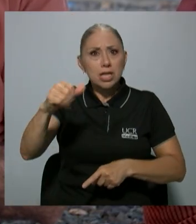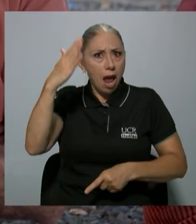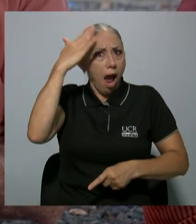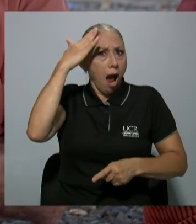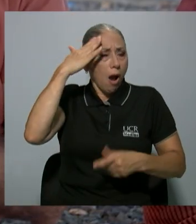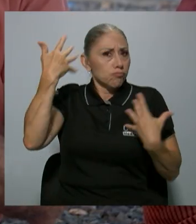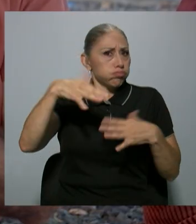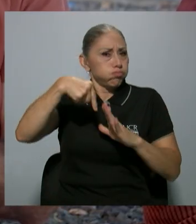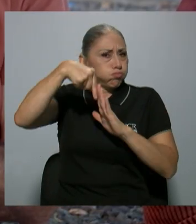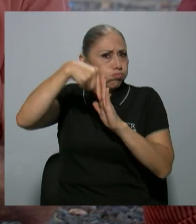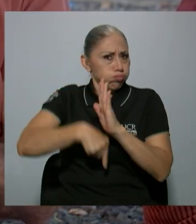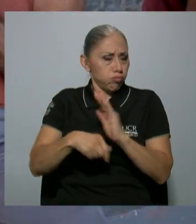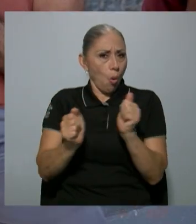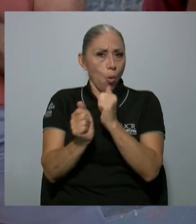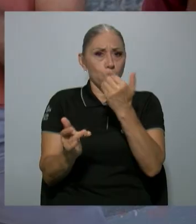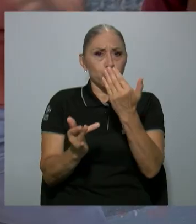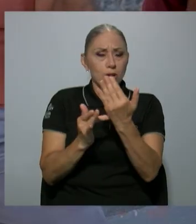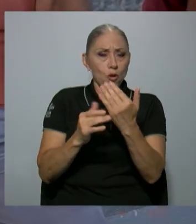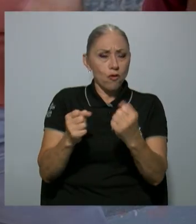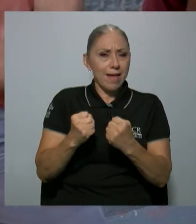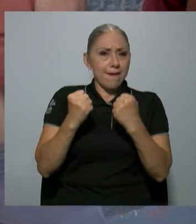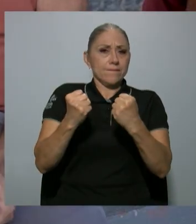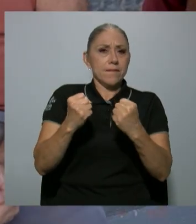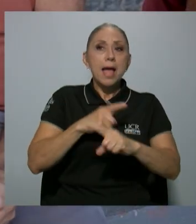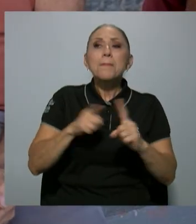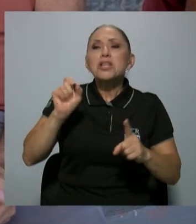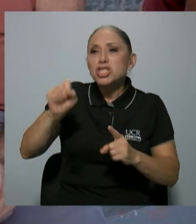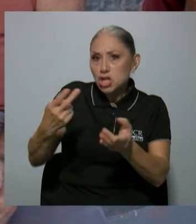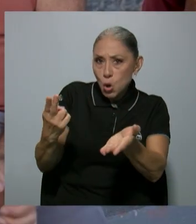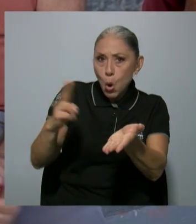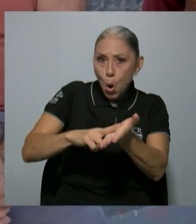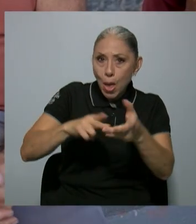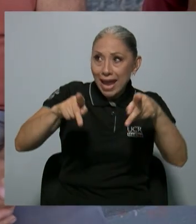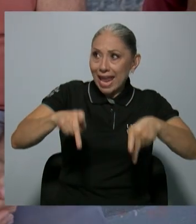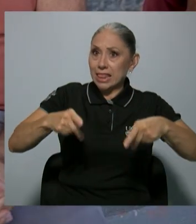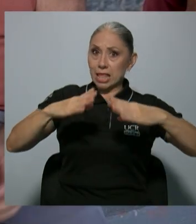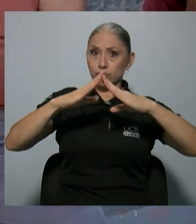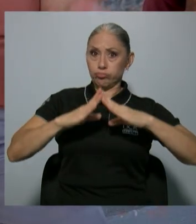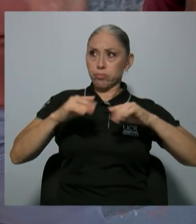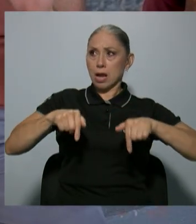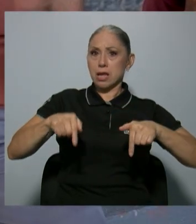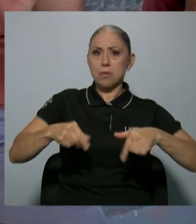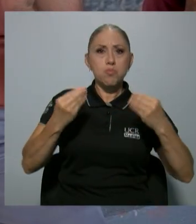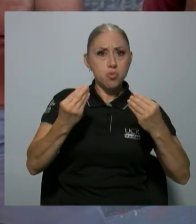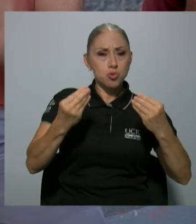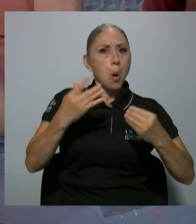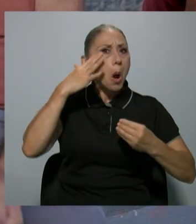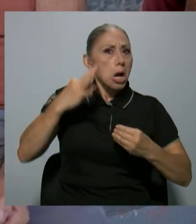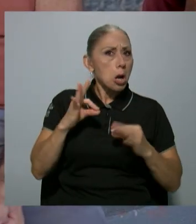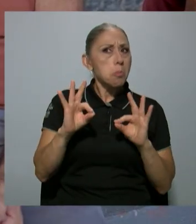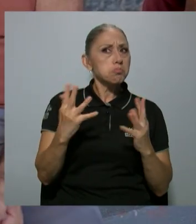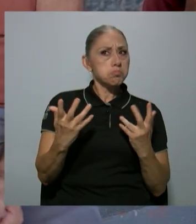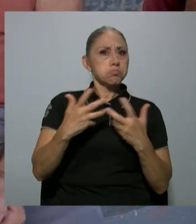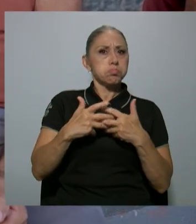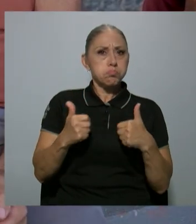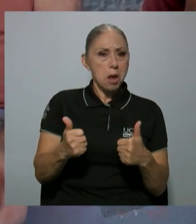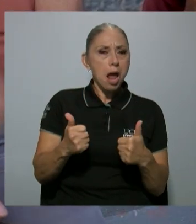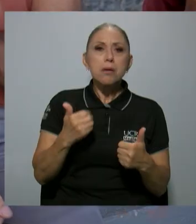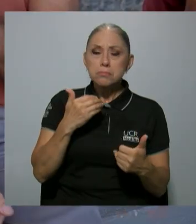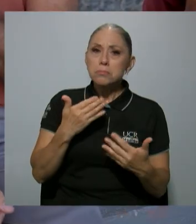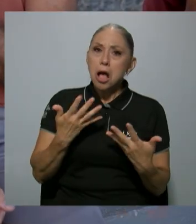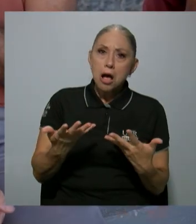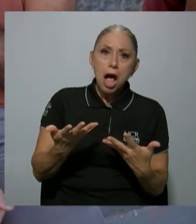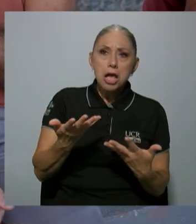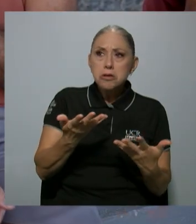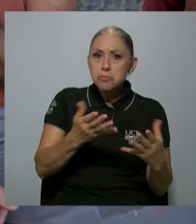con una tecnología más avanzada, pero sí han contratado gente de aquí, del pueblo bastante, y creo que se han llevado bien. Han habido una buena mezcla ahí entre